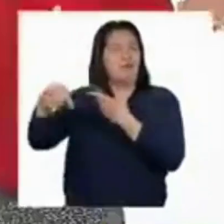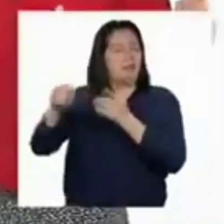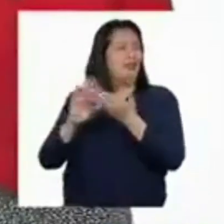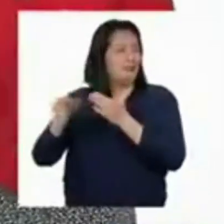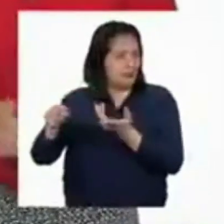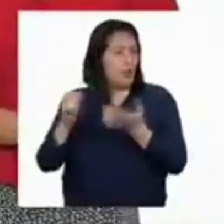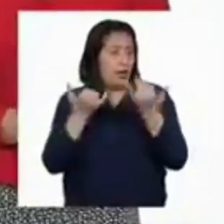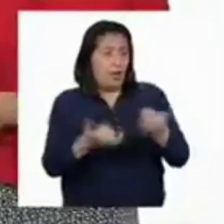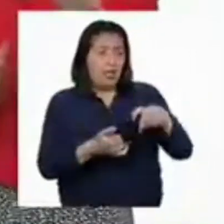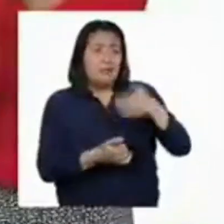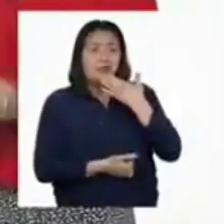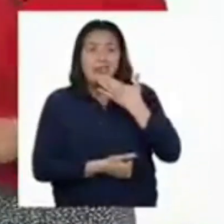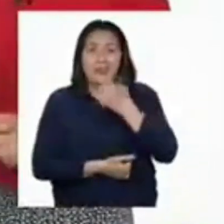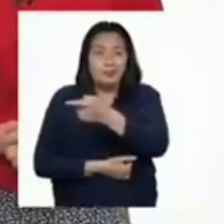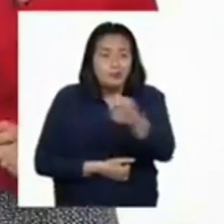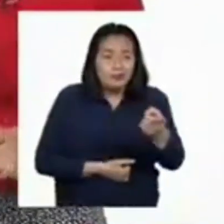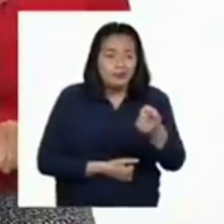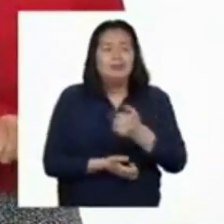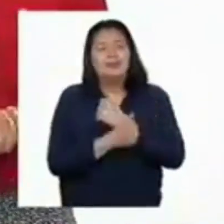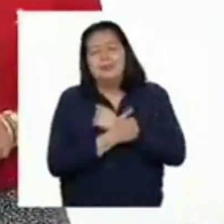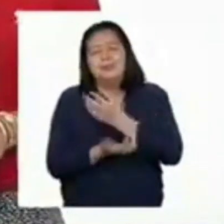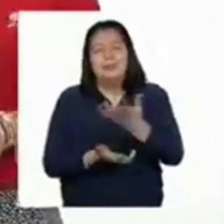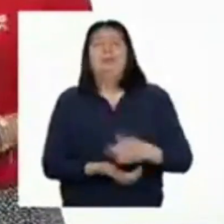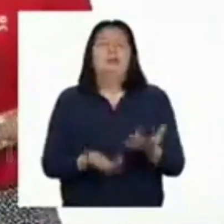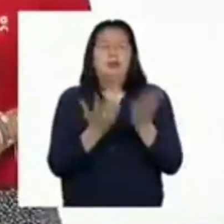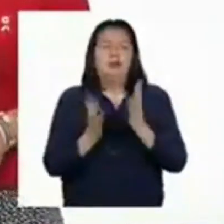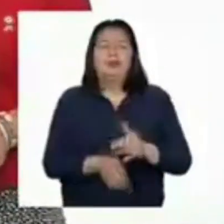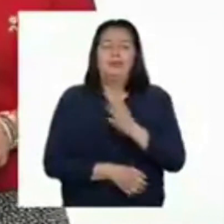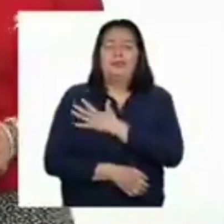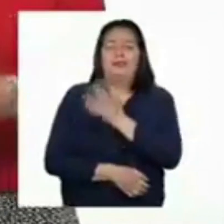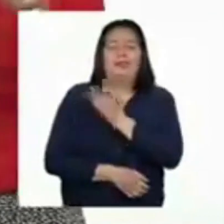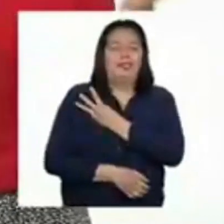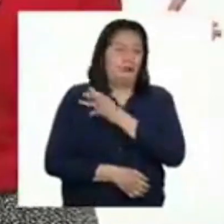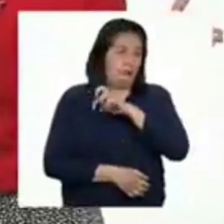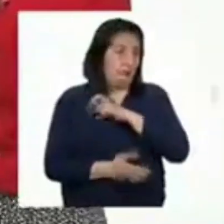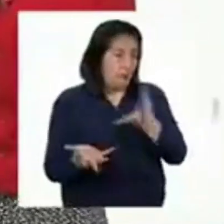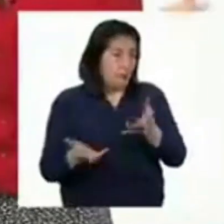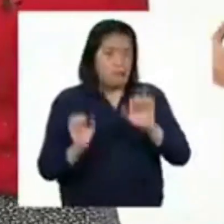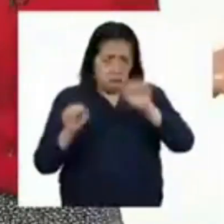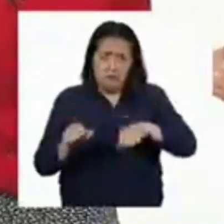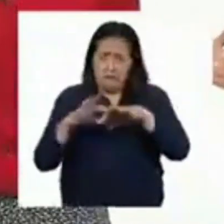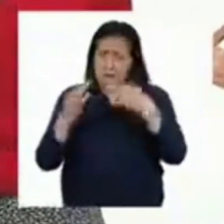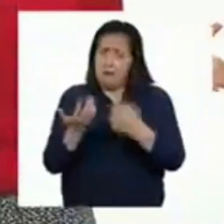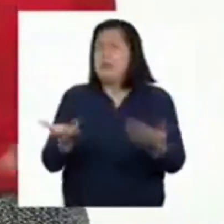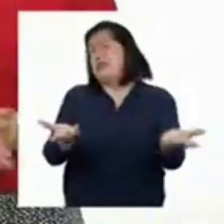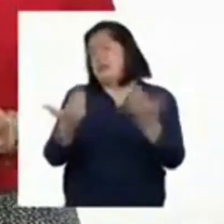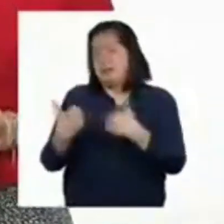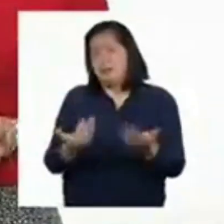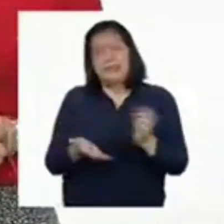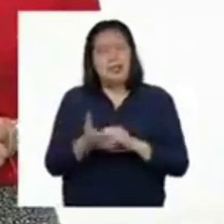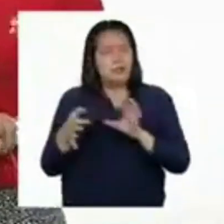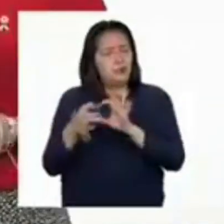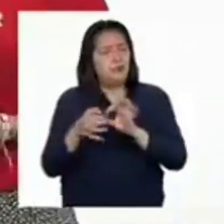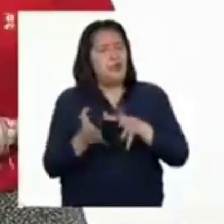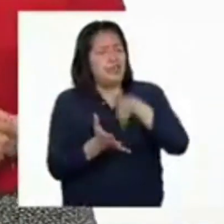comunidad. Este programa está dirigido a ustedes, queridos estudiantes de quinto y sexto grado de primaria, pero toda su familia está más que invitada a unirse porque